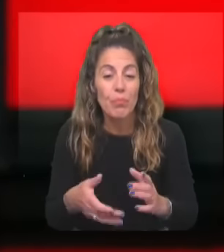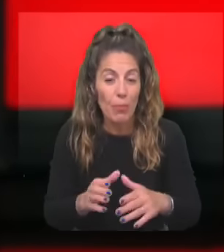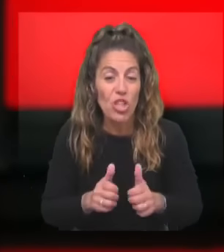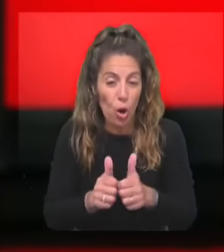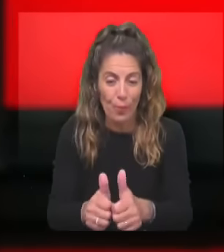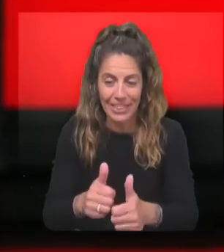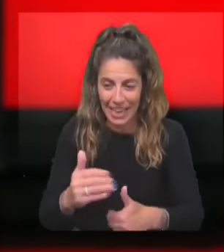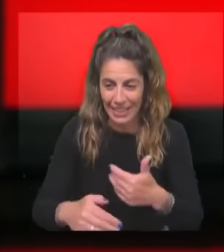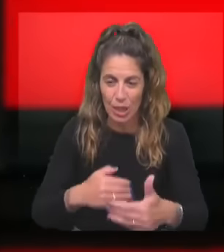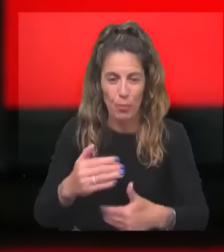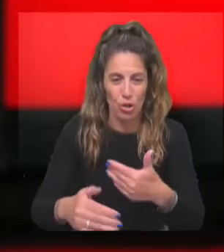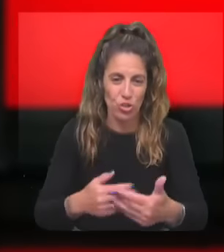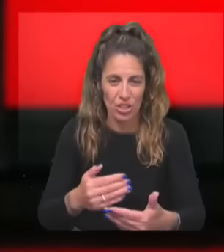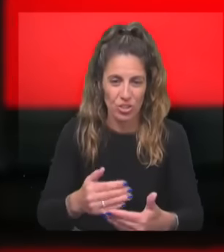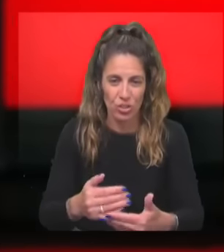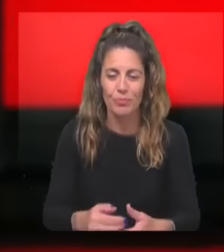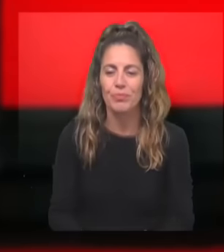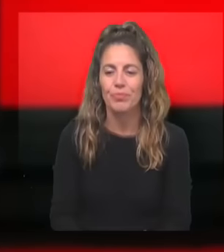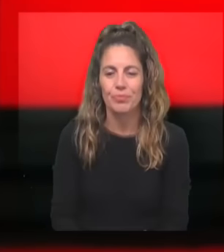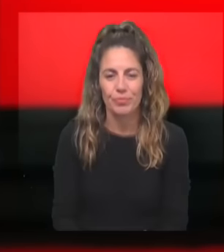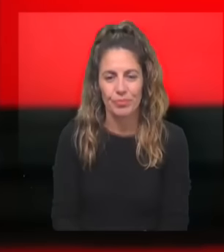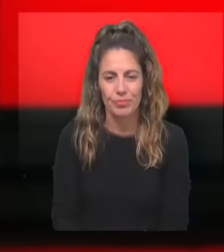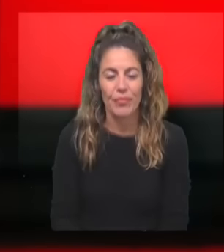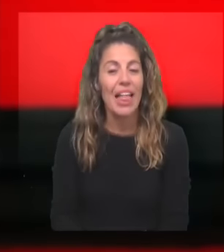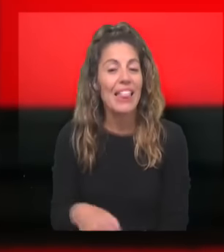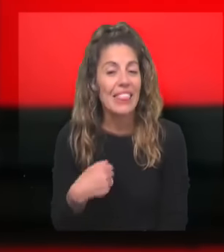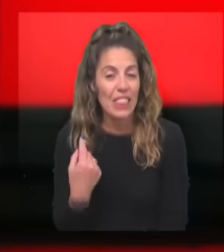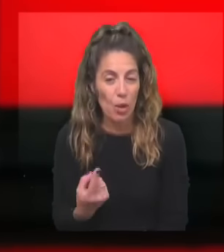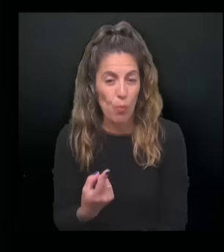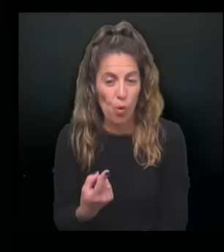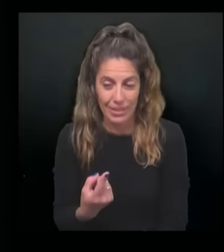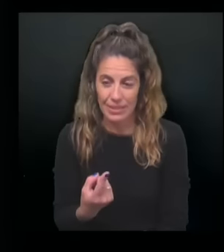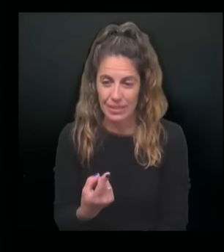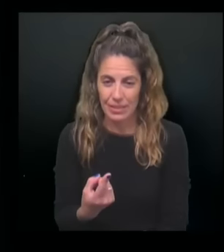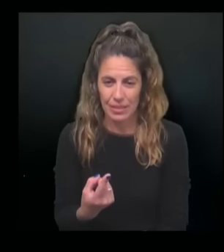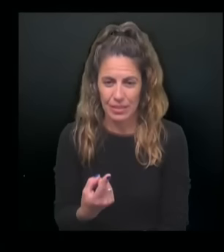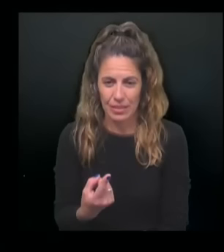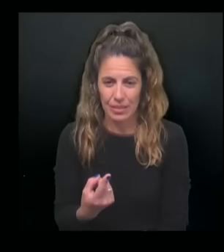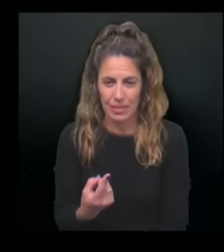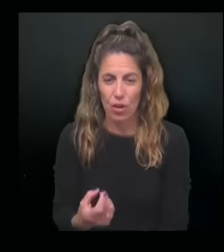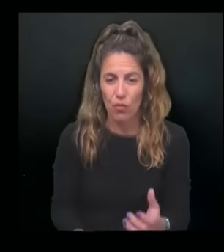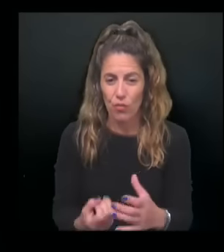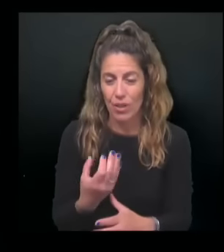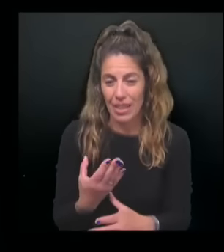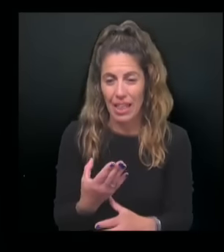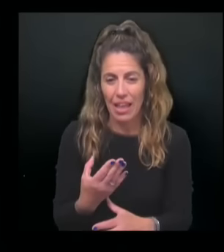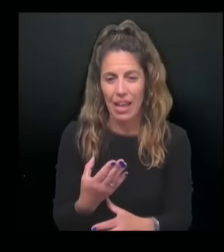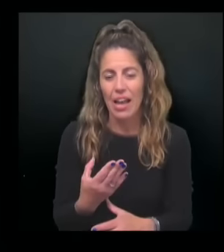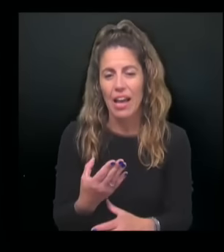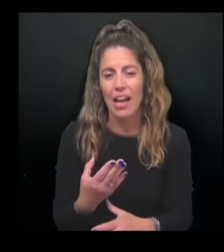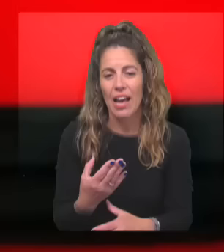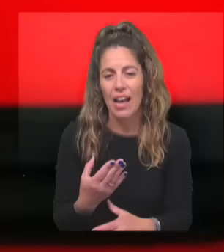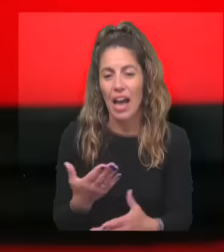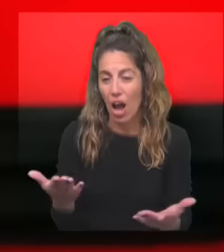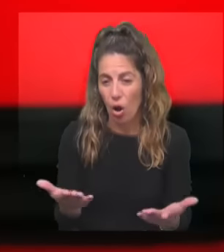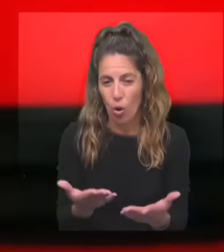proceso vívidamente. Digamos, ¿no? Después fue estrenada en la FIC y ahora va a estar en Cinemateca. Y ahora,